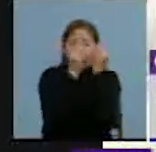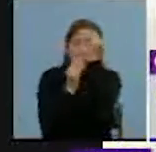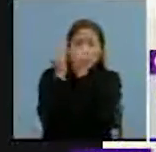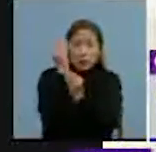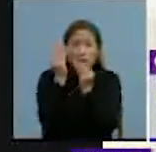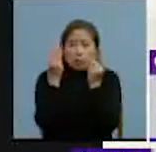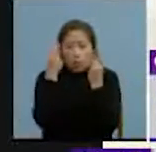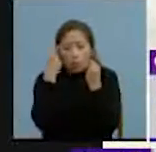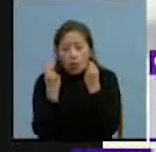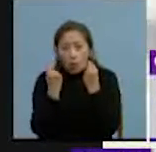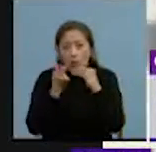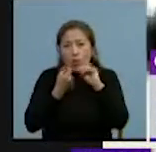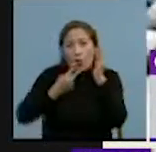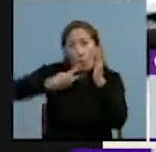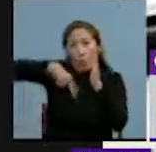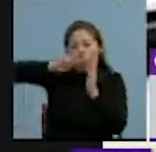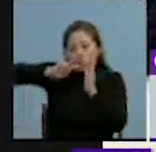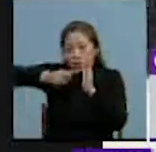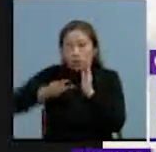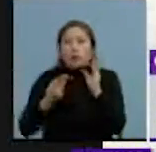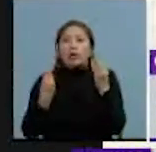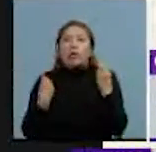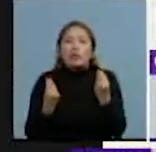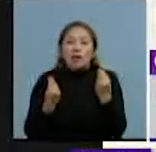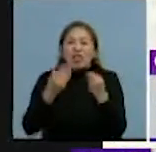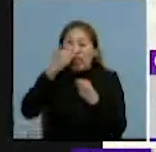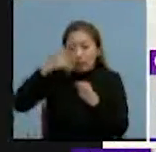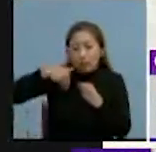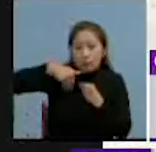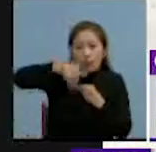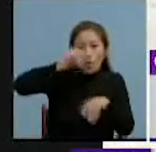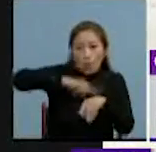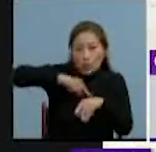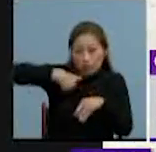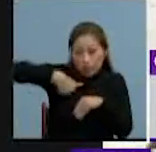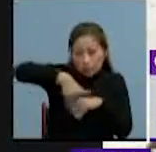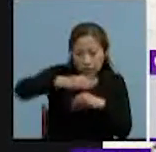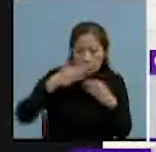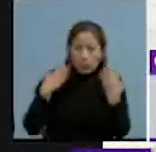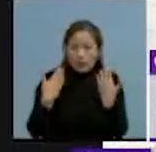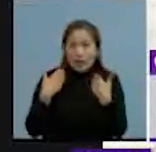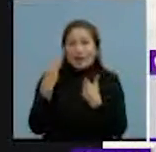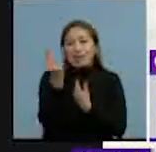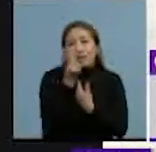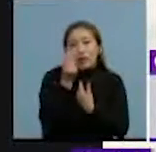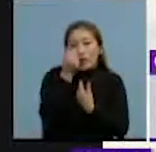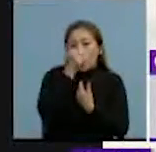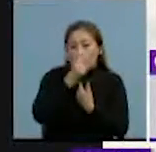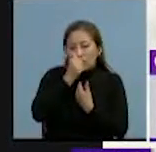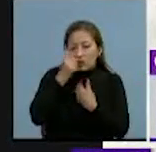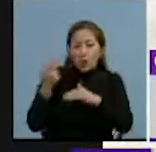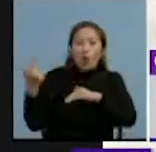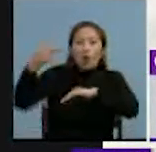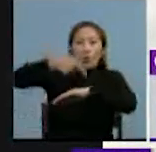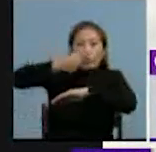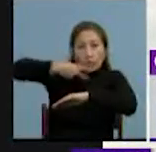si baja o sube el dólar, sino cómo puede repercutir en las próximas horas, ya que el fin de semana subió la nafta. Hay